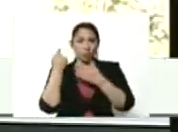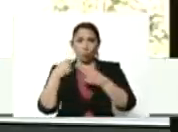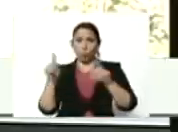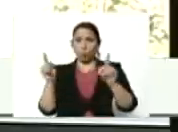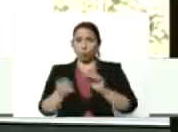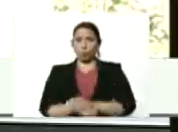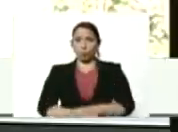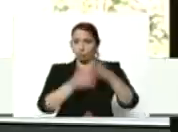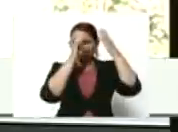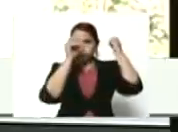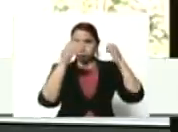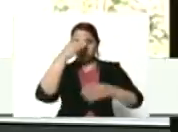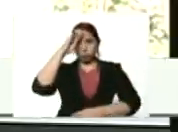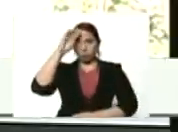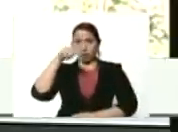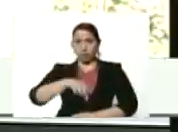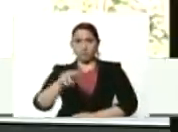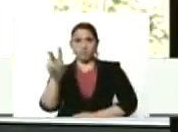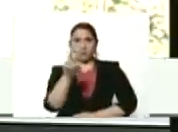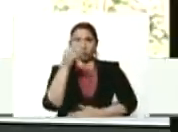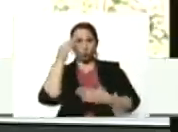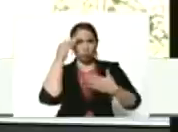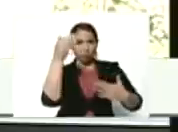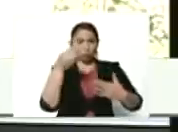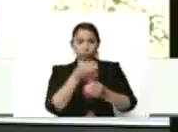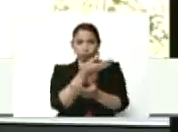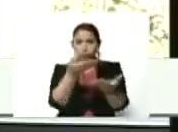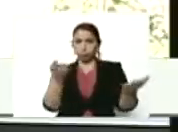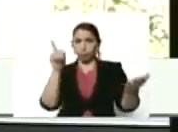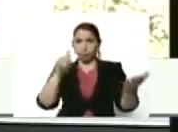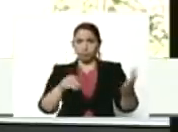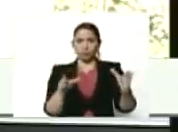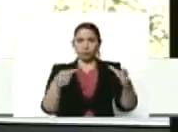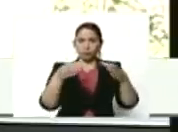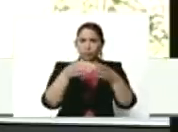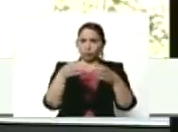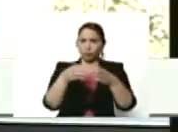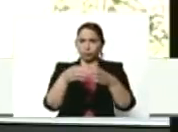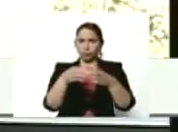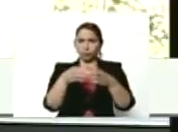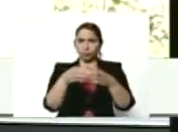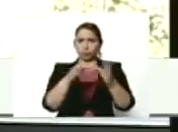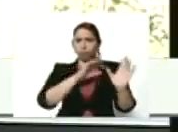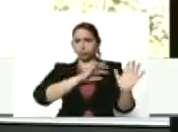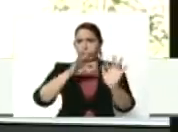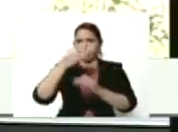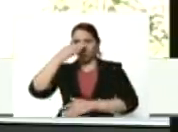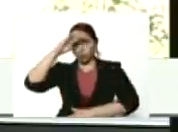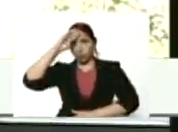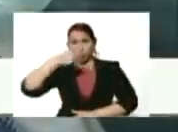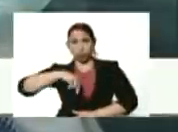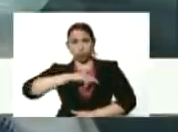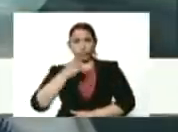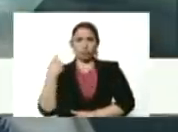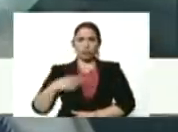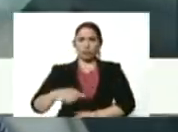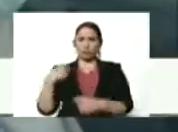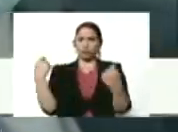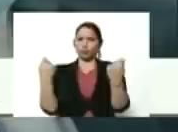la Embajada de Cuba en Venezuela. Mi saludo, pues, a la delegación de Cuba. Hemos tenido la